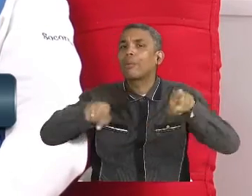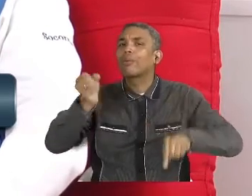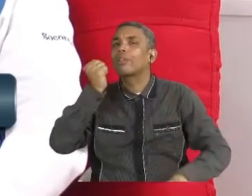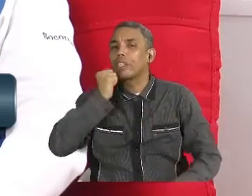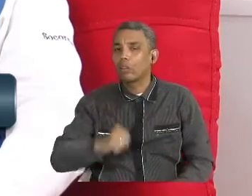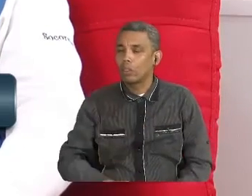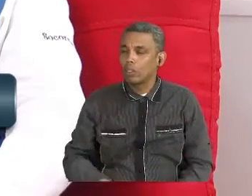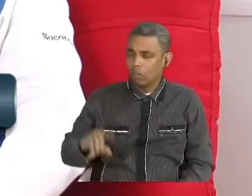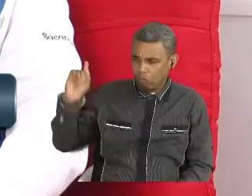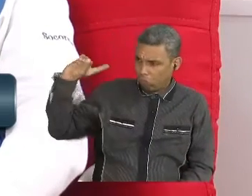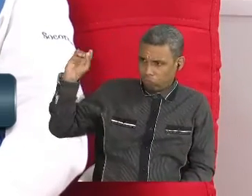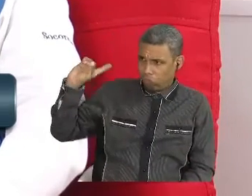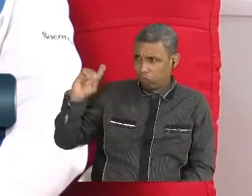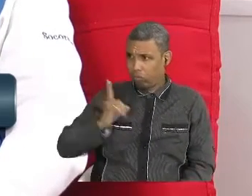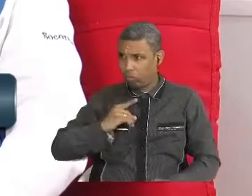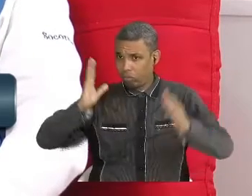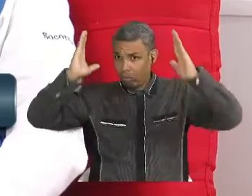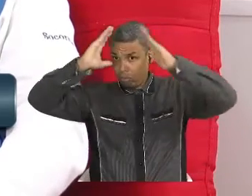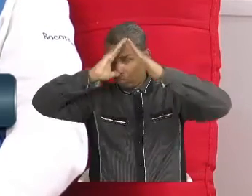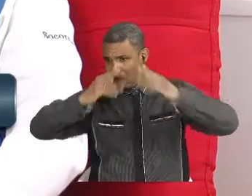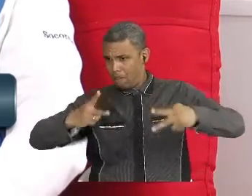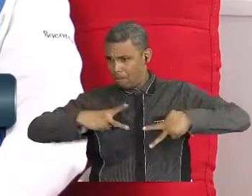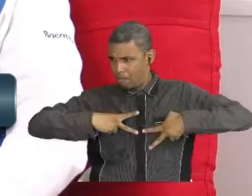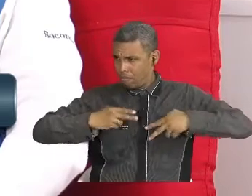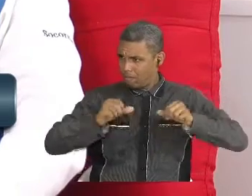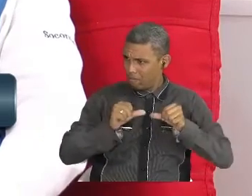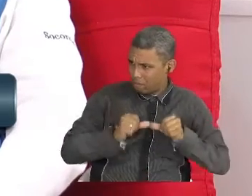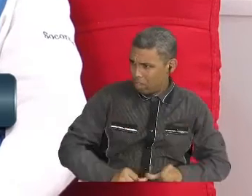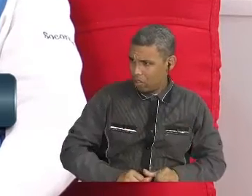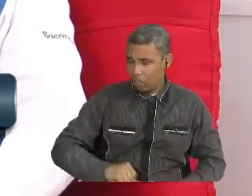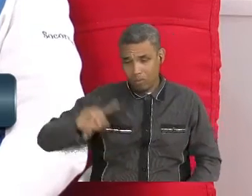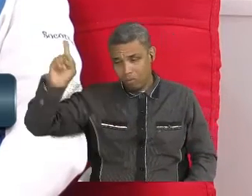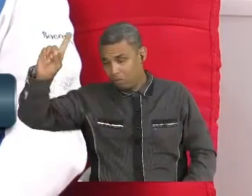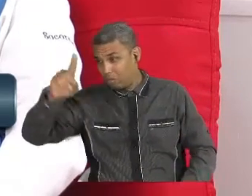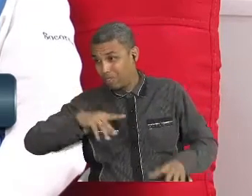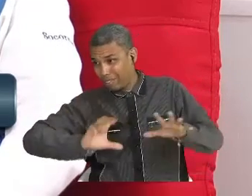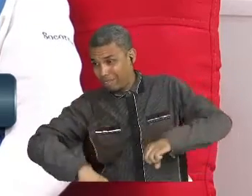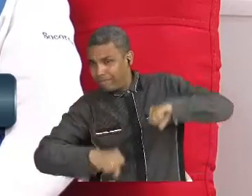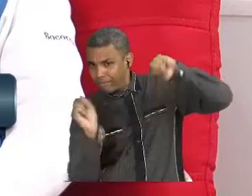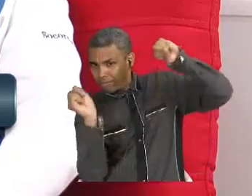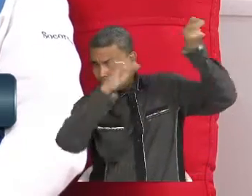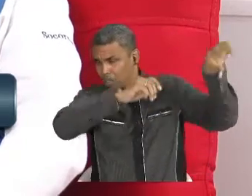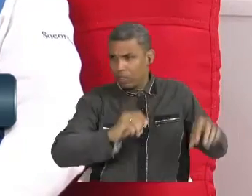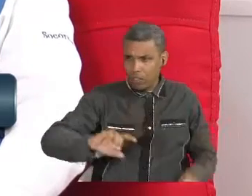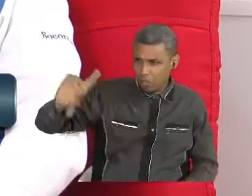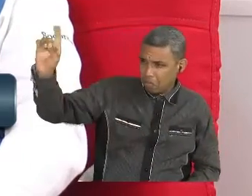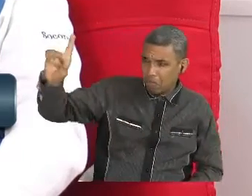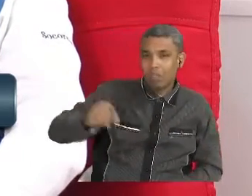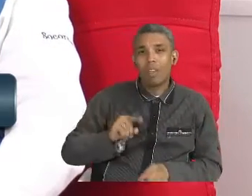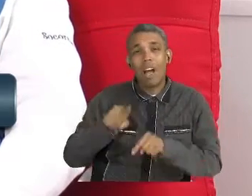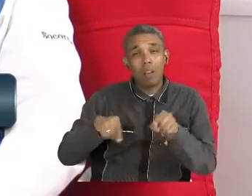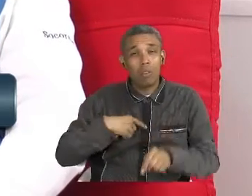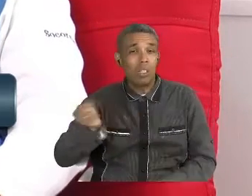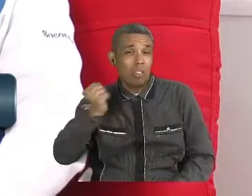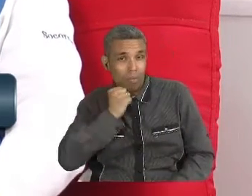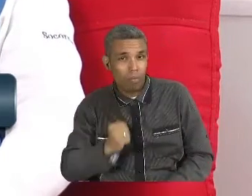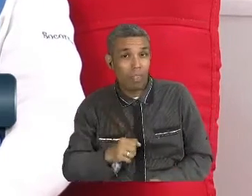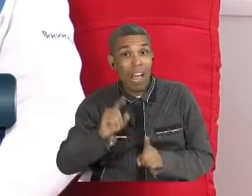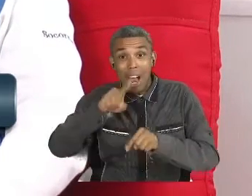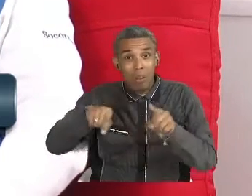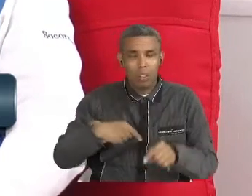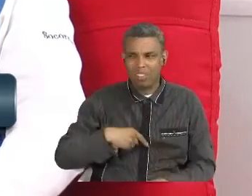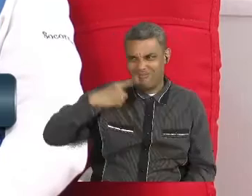importante decirle a las comunidades sobre eso. A veces, pues ellos son de la misma zona, no creen hasta no ver la